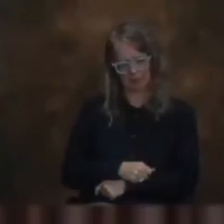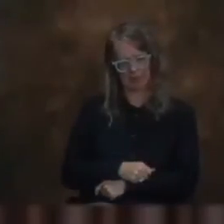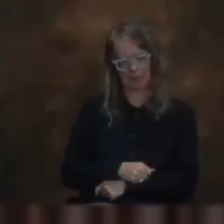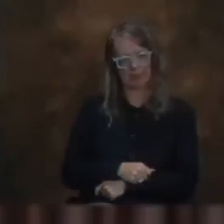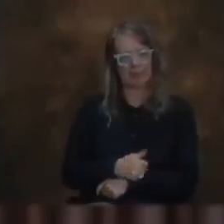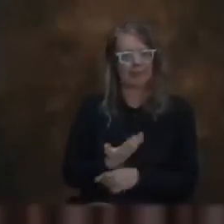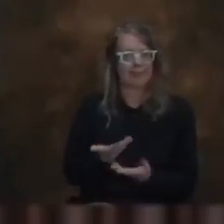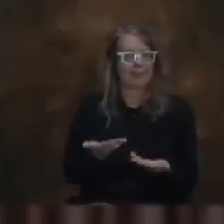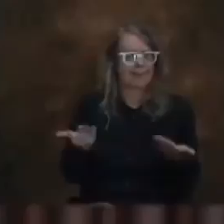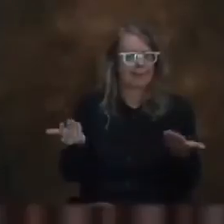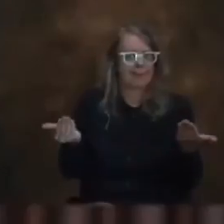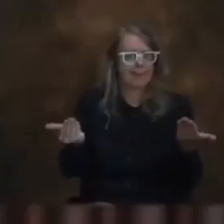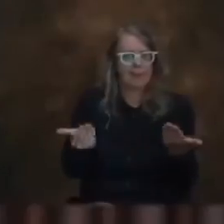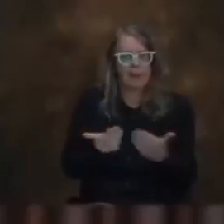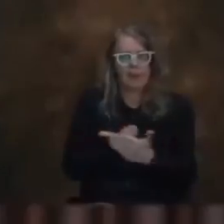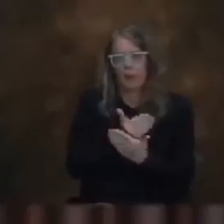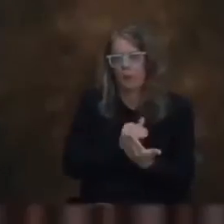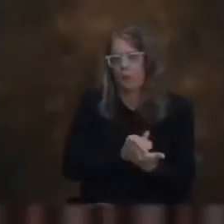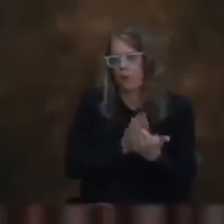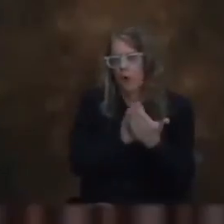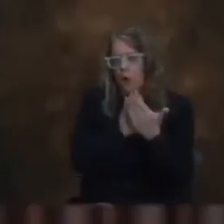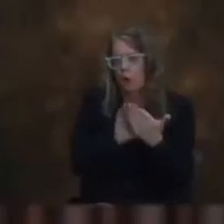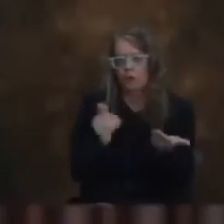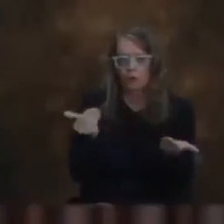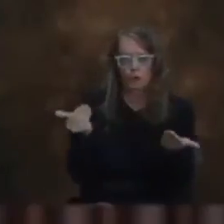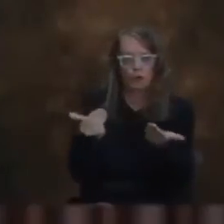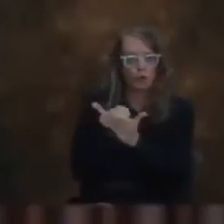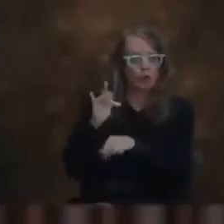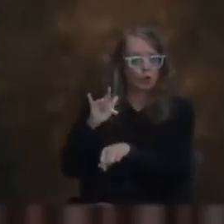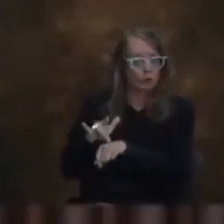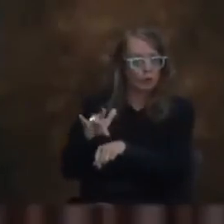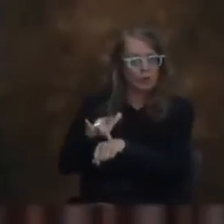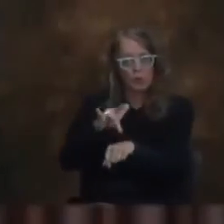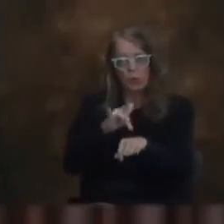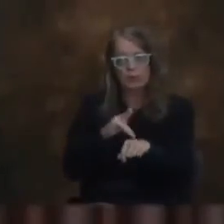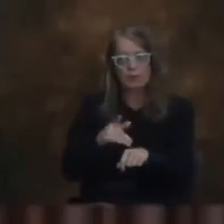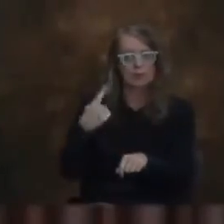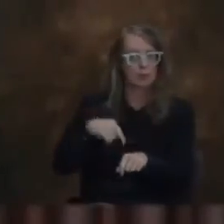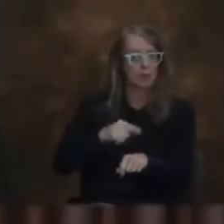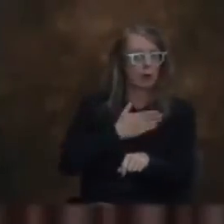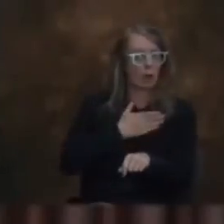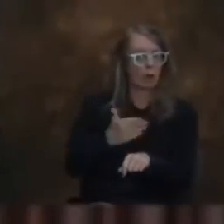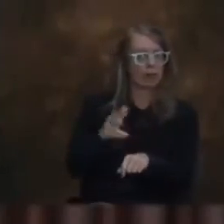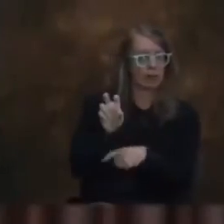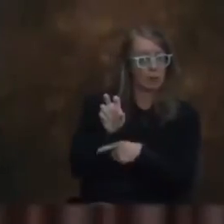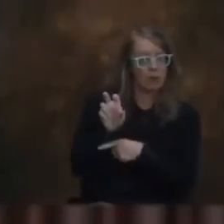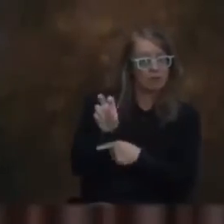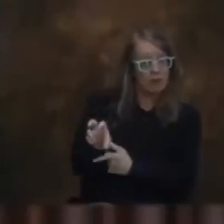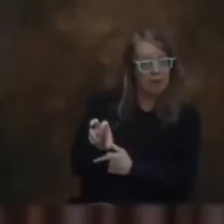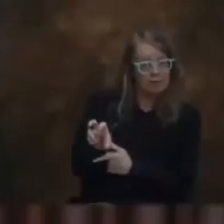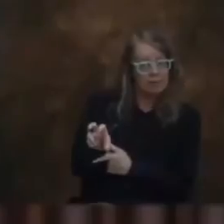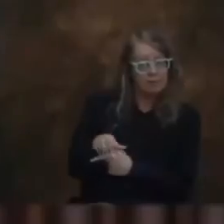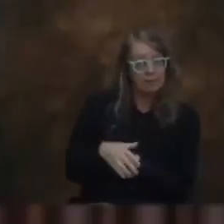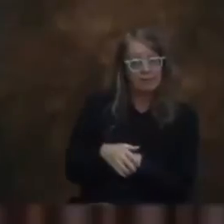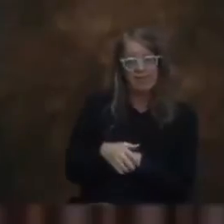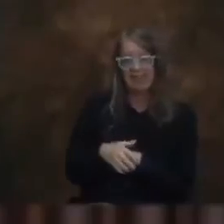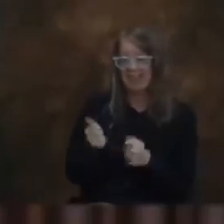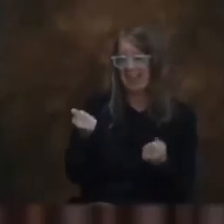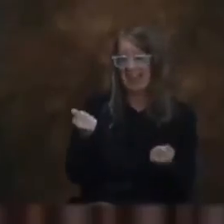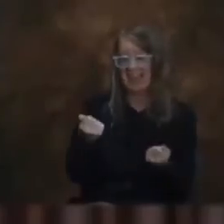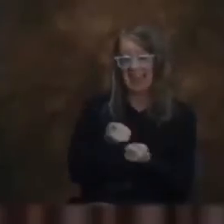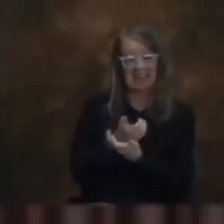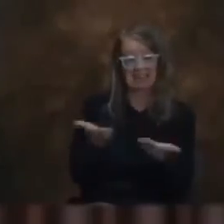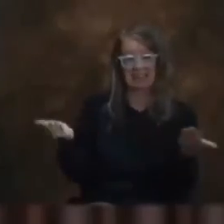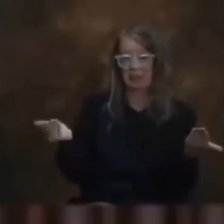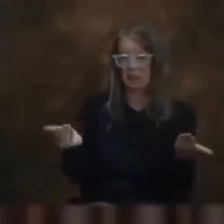nuevas donde se hubieran recursos adicionales que estemos tuviéramos dispuestos a invertir para